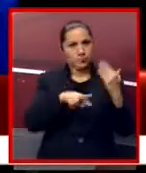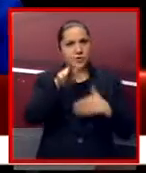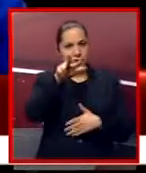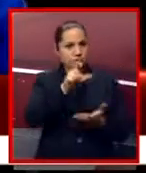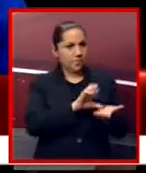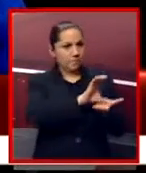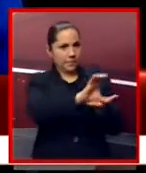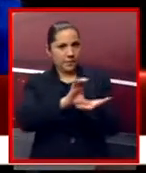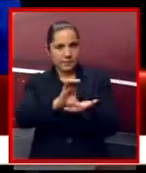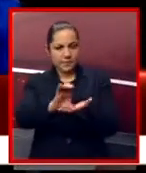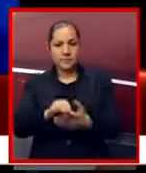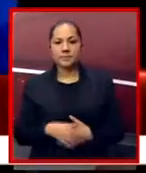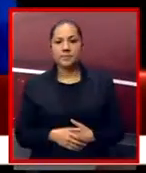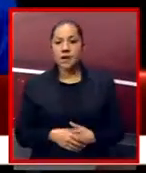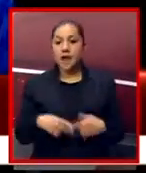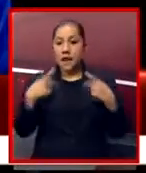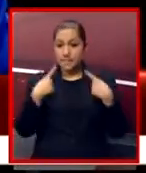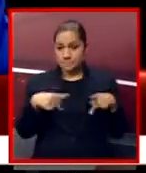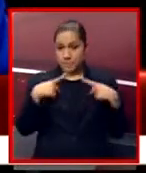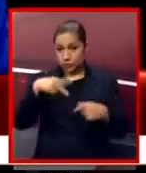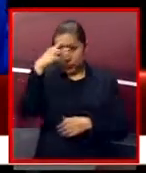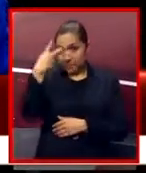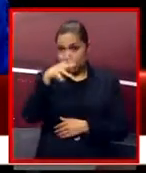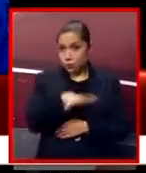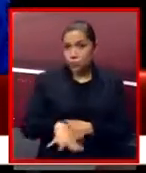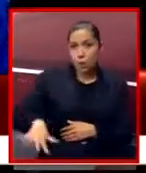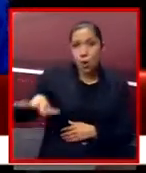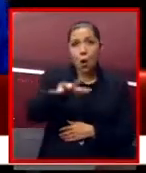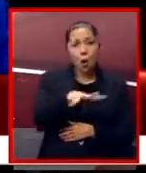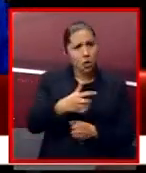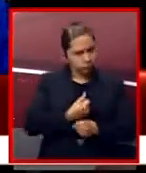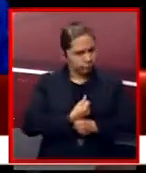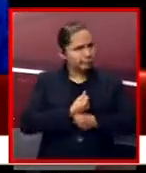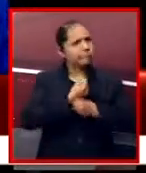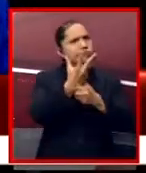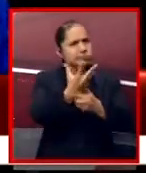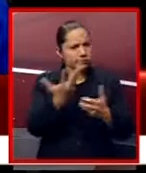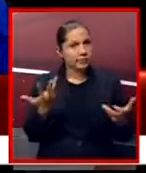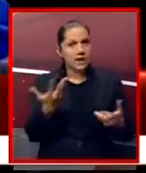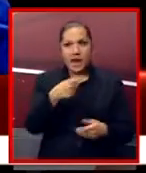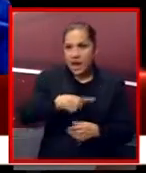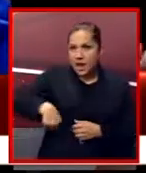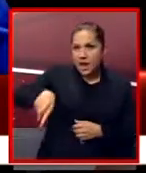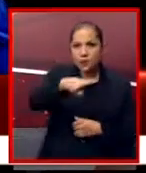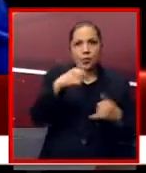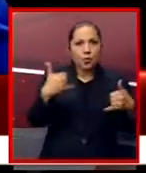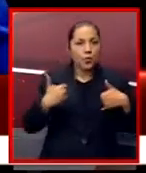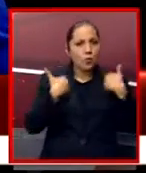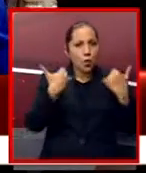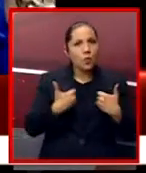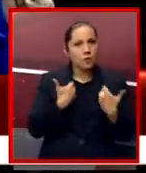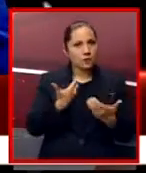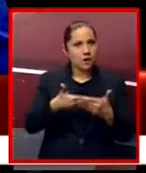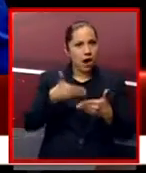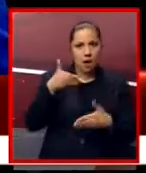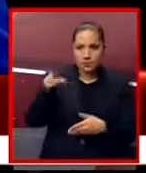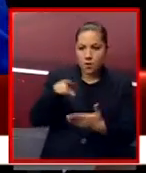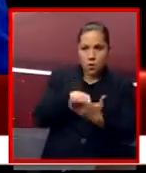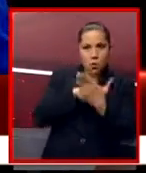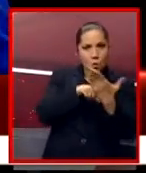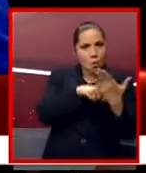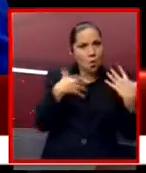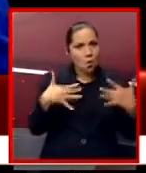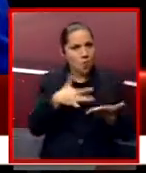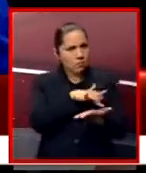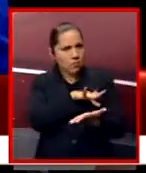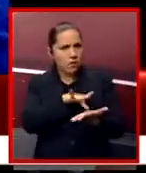Que levanten la voz los mexicanos, que levanten la voz los jóvenes que nos demostraron con su fuerza, con su integridad y